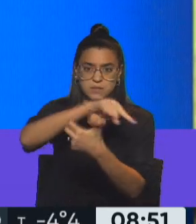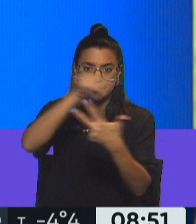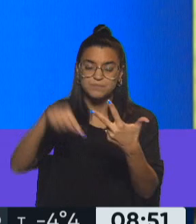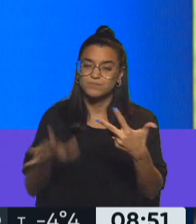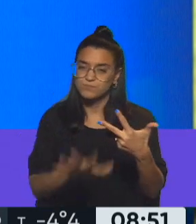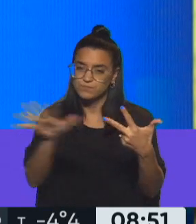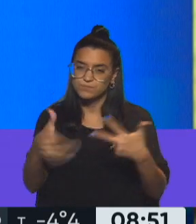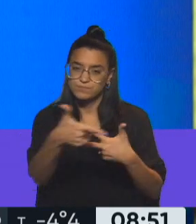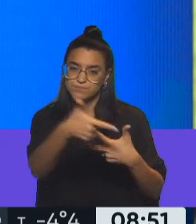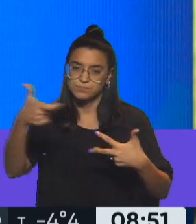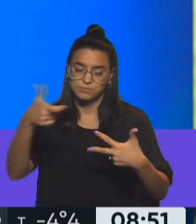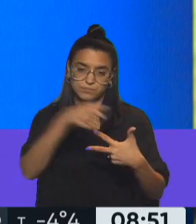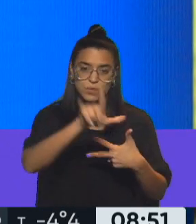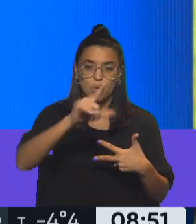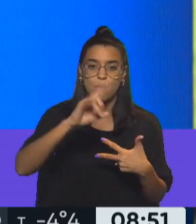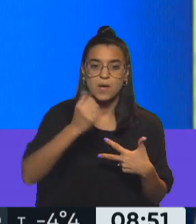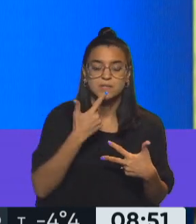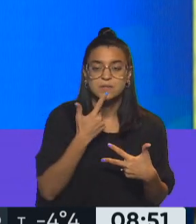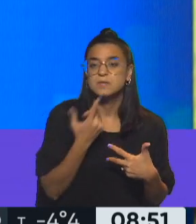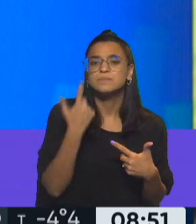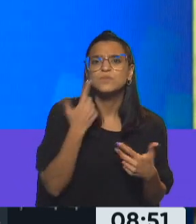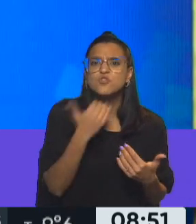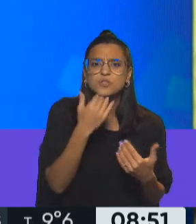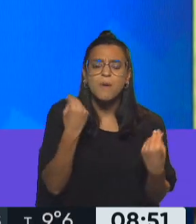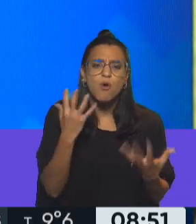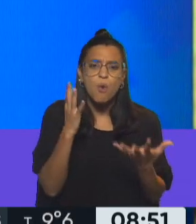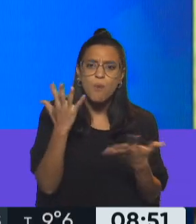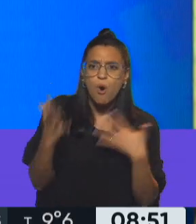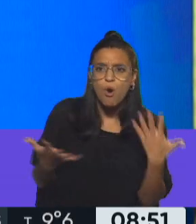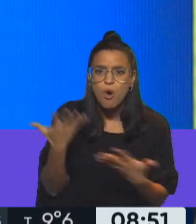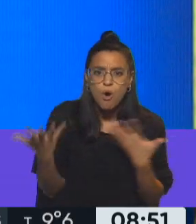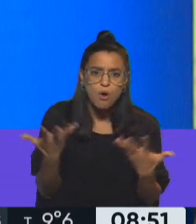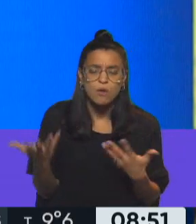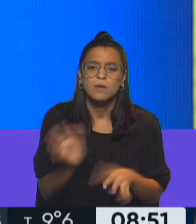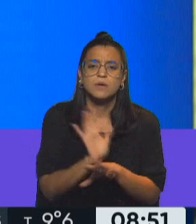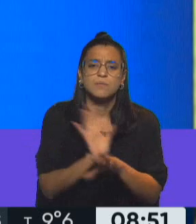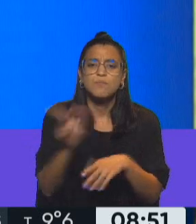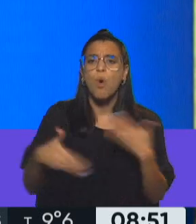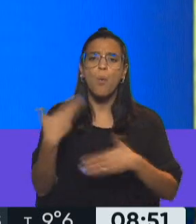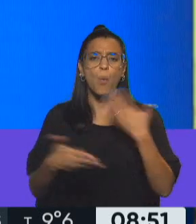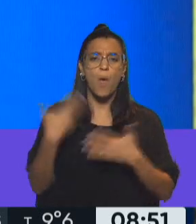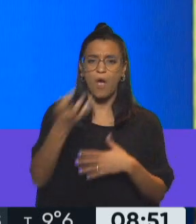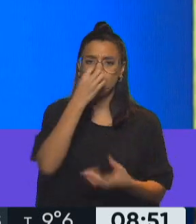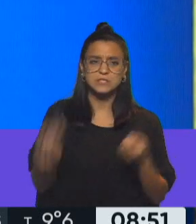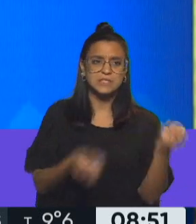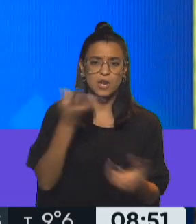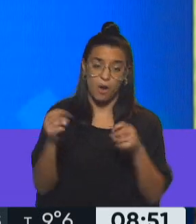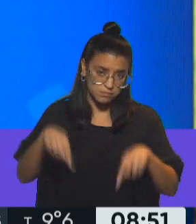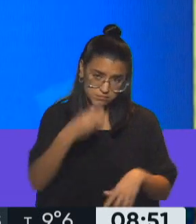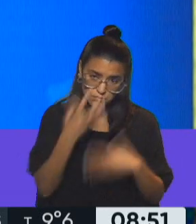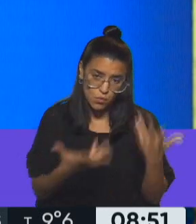el sospechado de asesinar a Lucas? Ya no saben cómo jugarla, como si fuera un juego de circo. Acá no hay